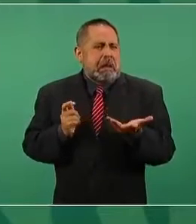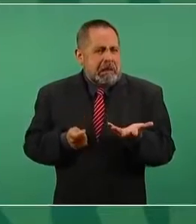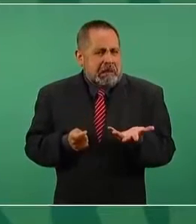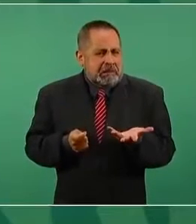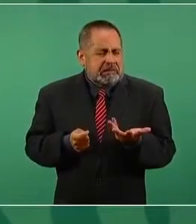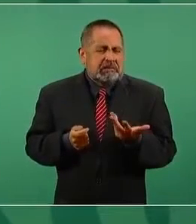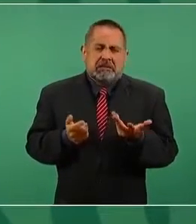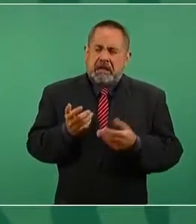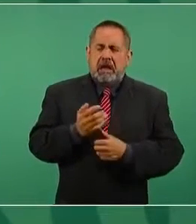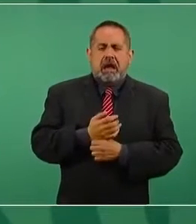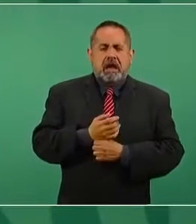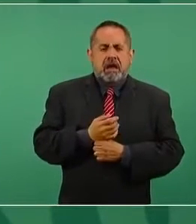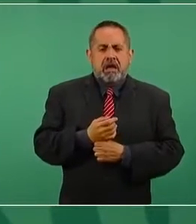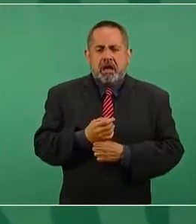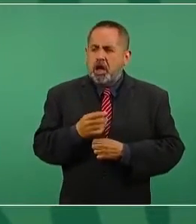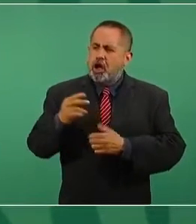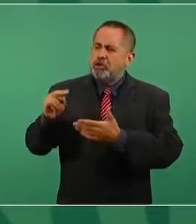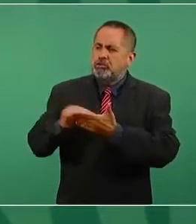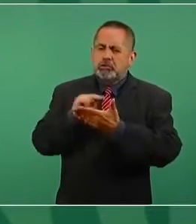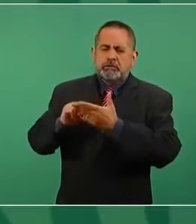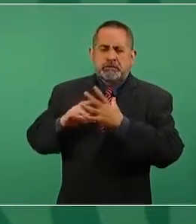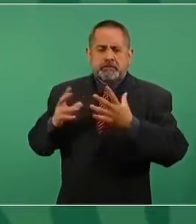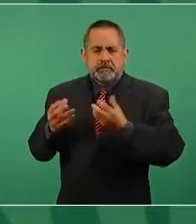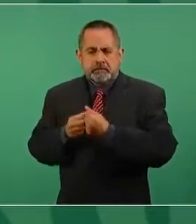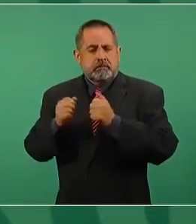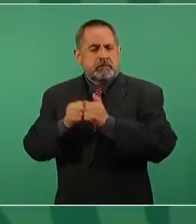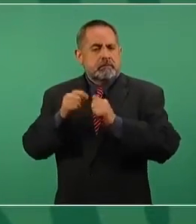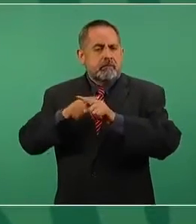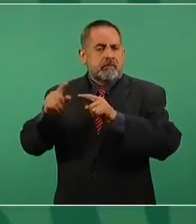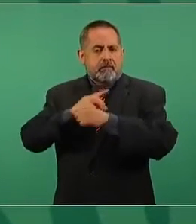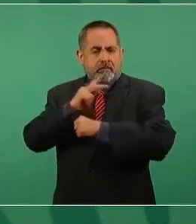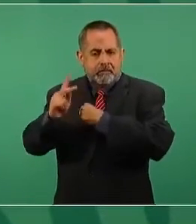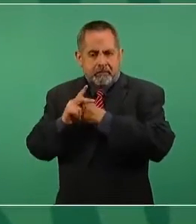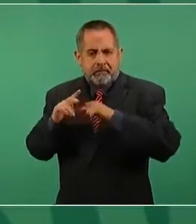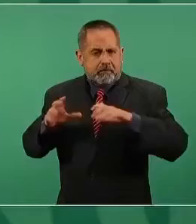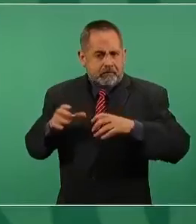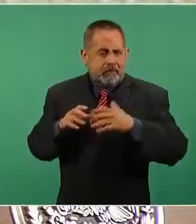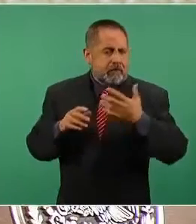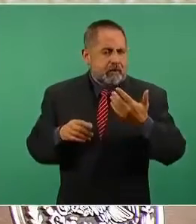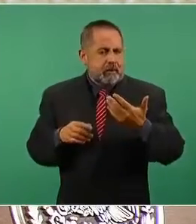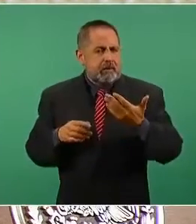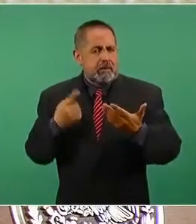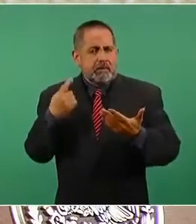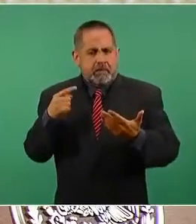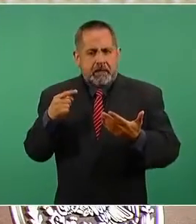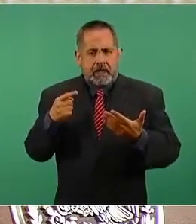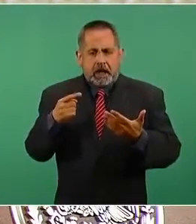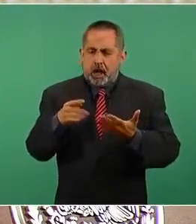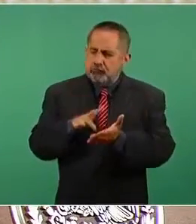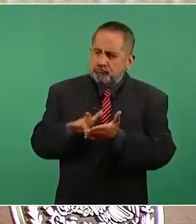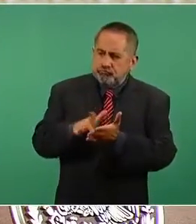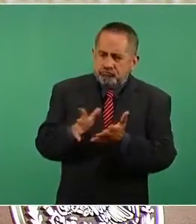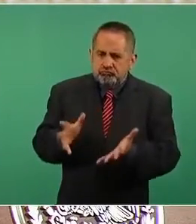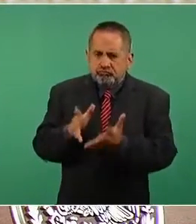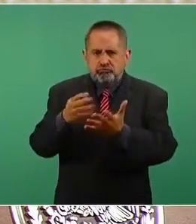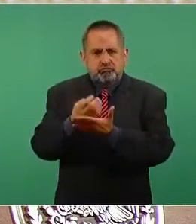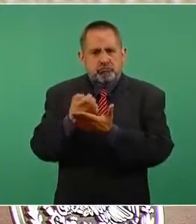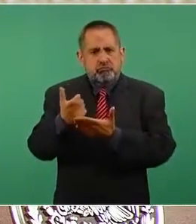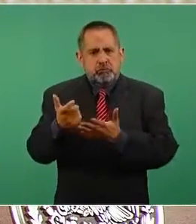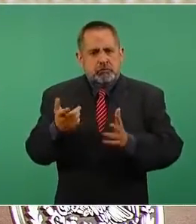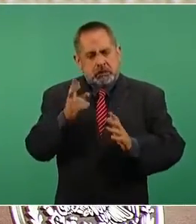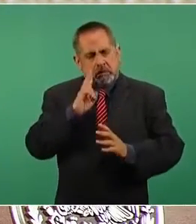que se ha suscrito entre países para impulsar la